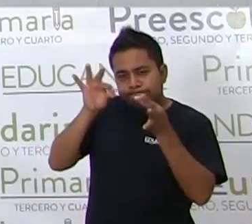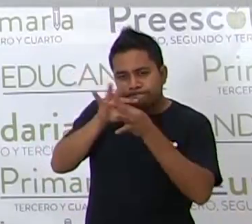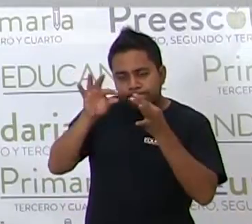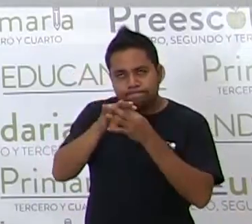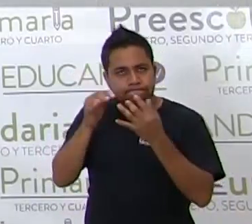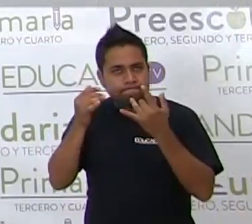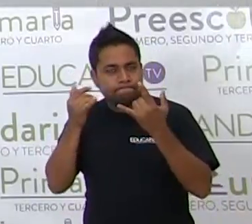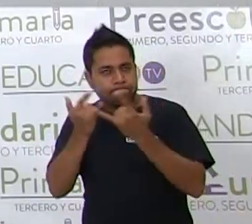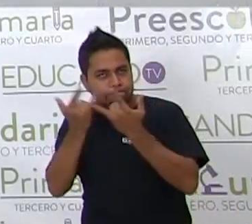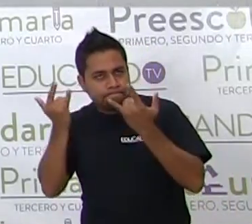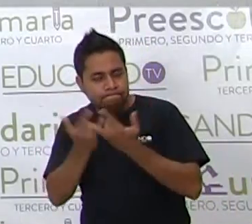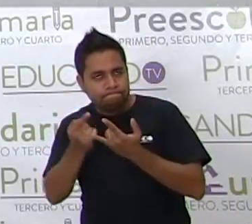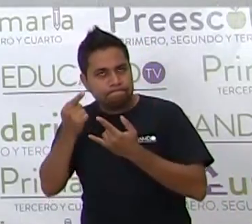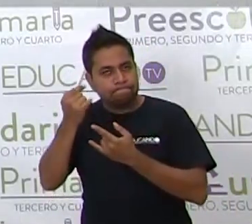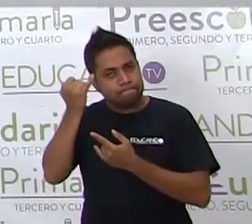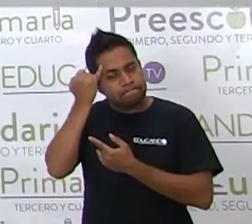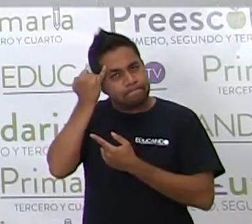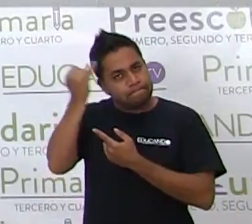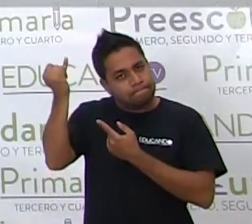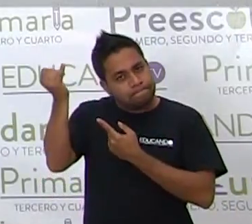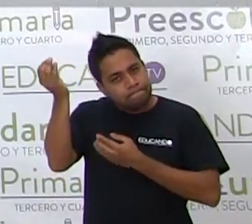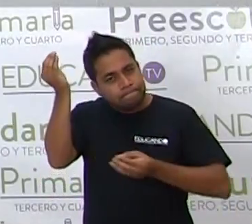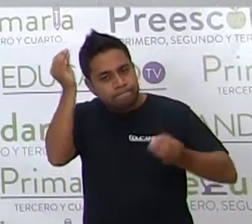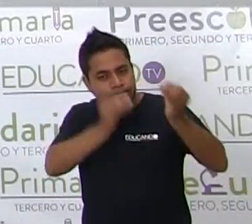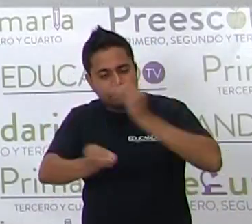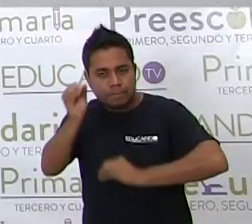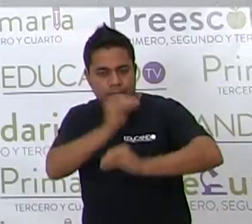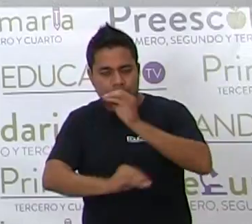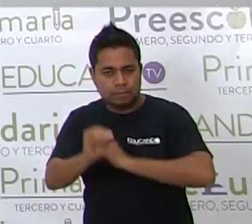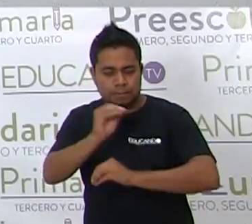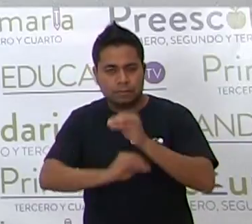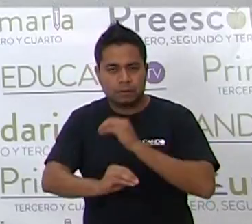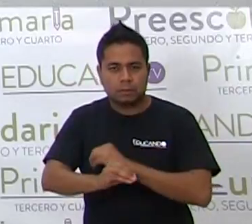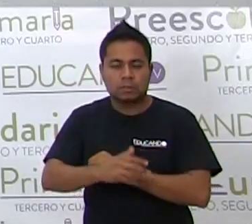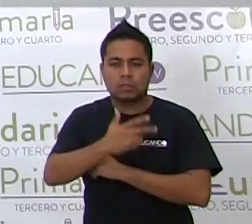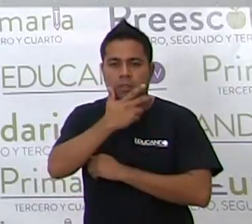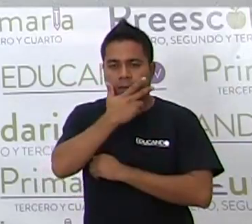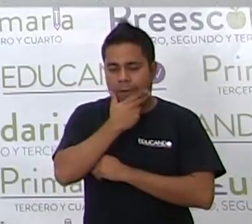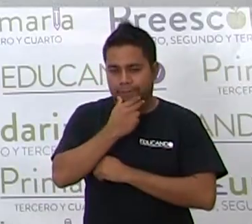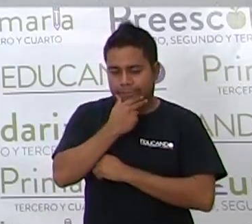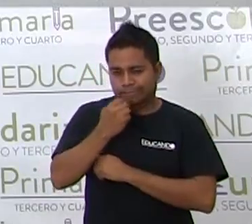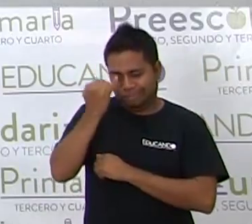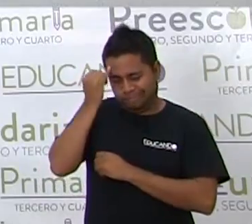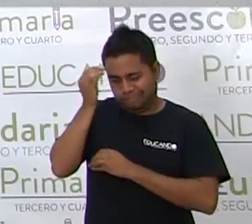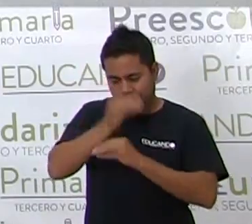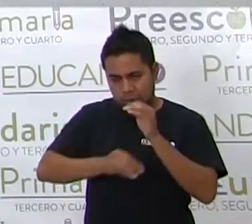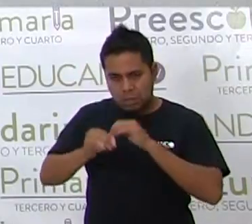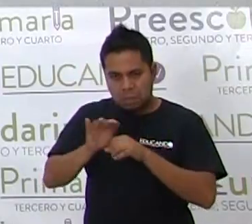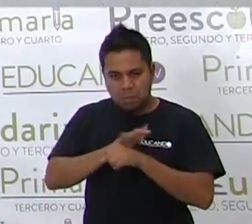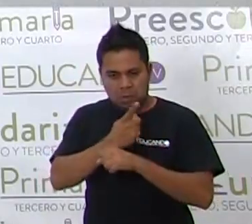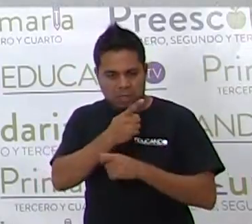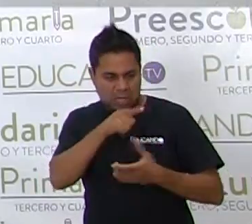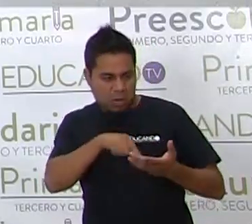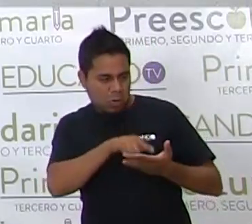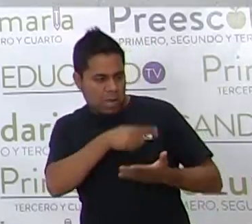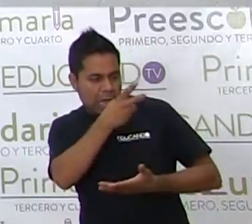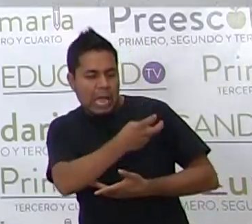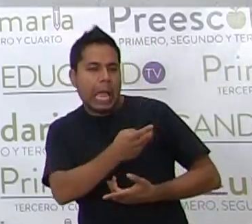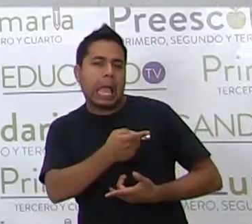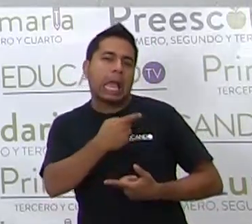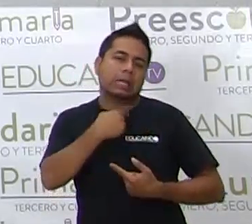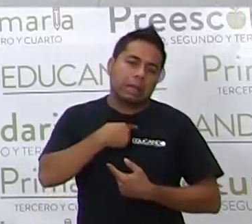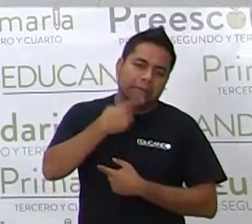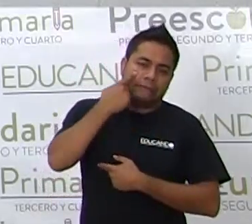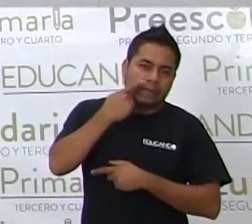Bien, relatos que surgen de la imaginación de los hombres al explicar el porqué de los lugares.